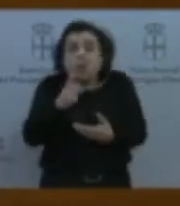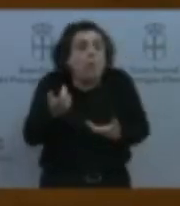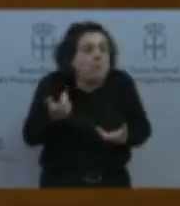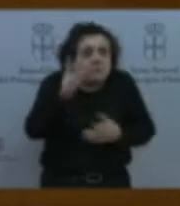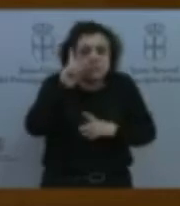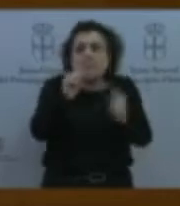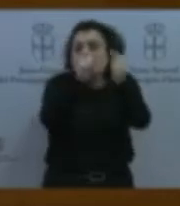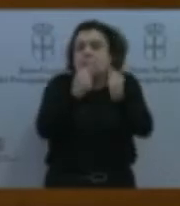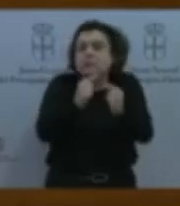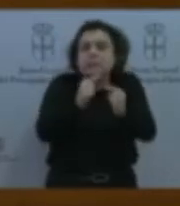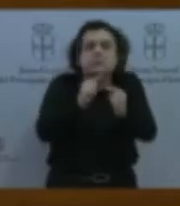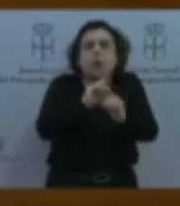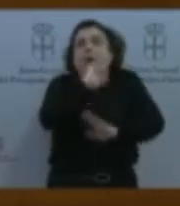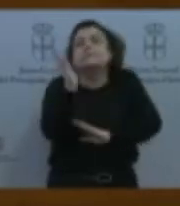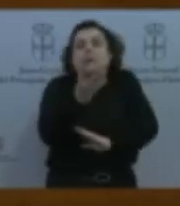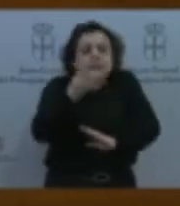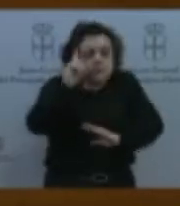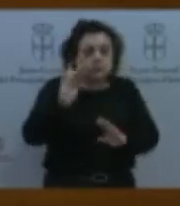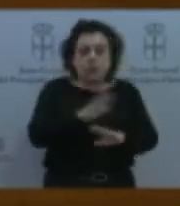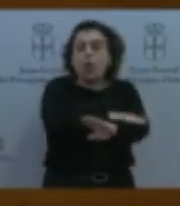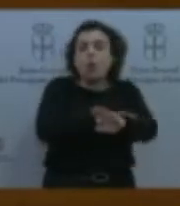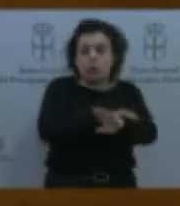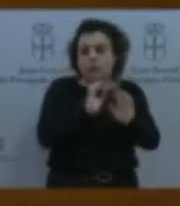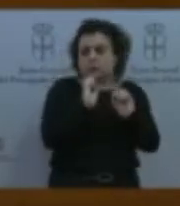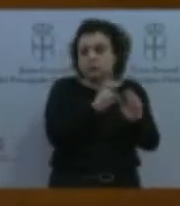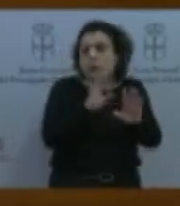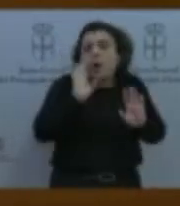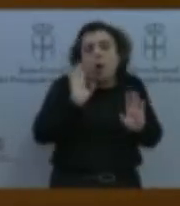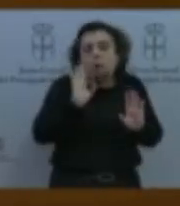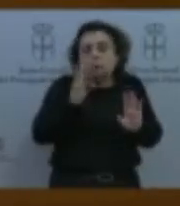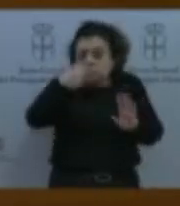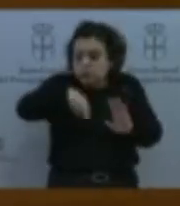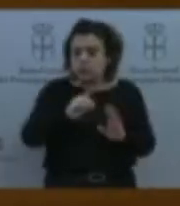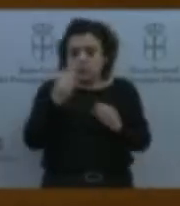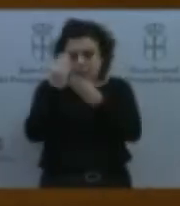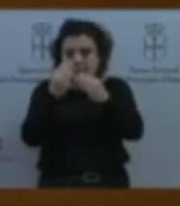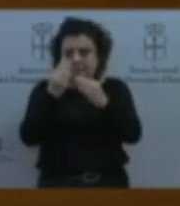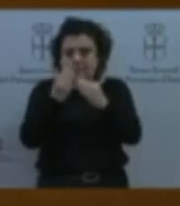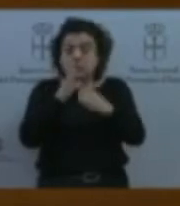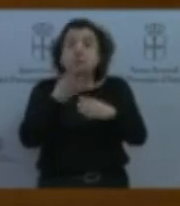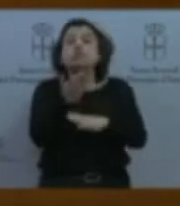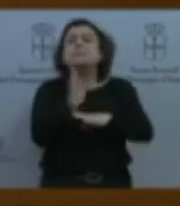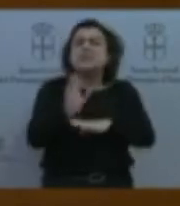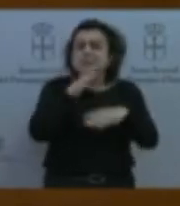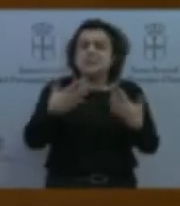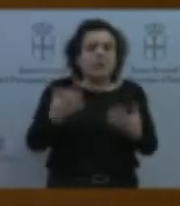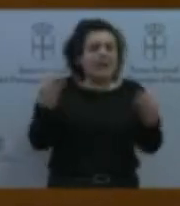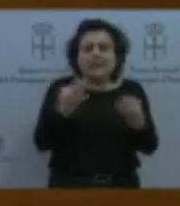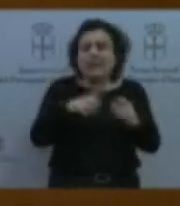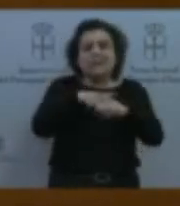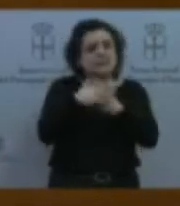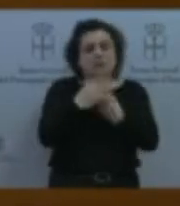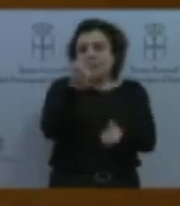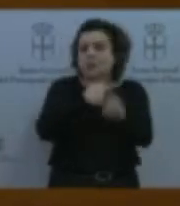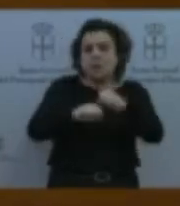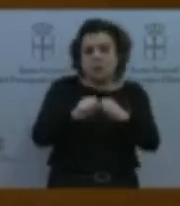grupos, para pensar lo que estamos poniendo encima de la mesa y es la situación económica y es calamitosa y hay que resolverla. Y el presupuesto que aprobamos, pues no la resolvió. Por lo